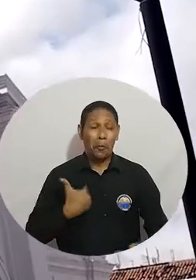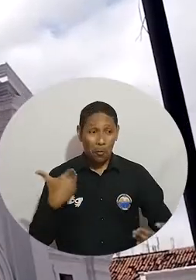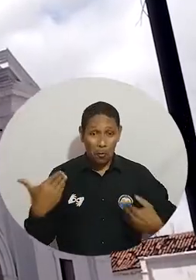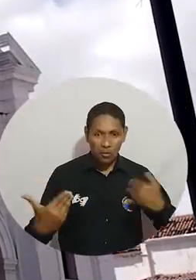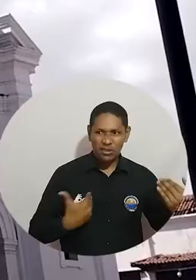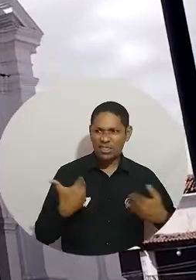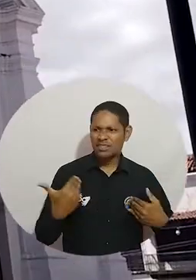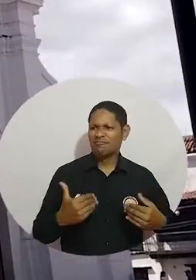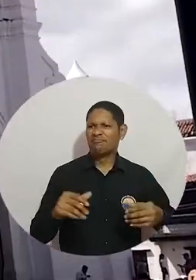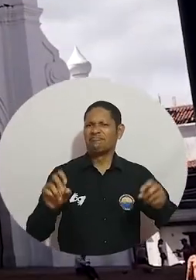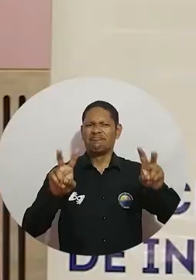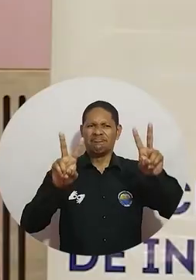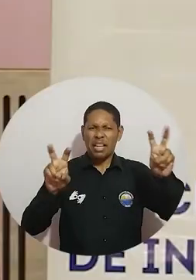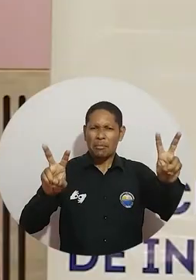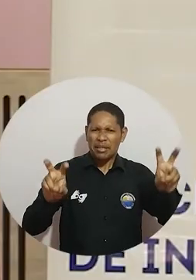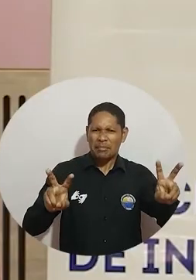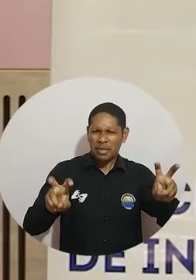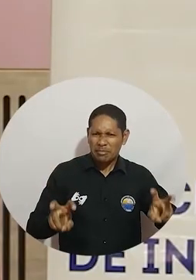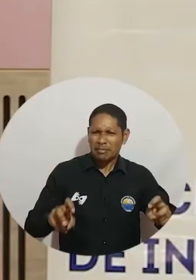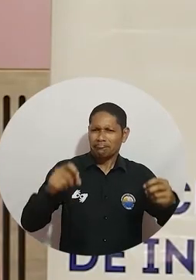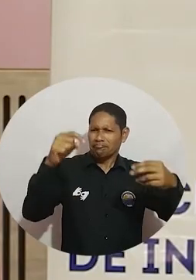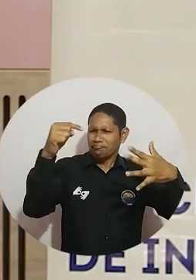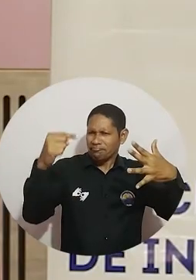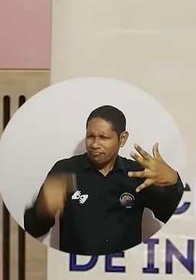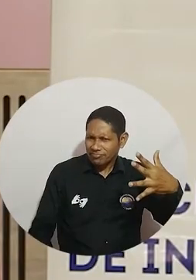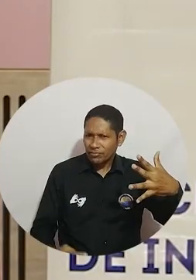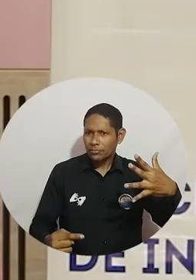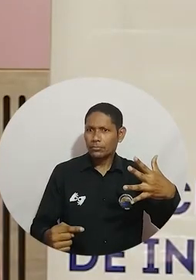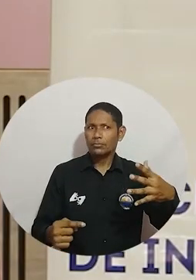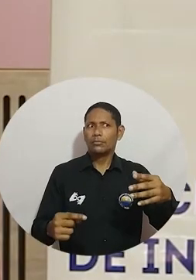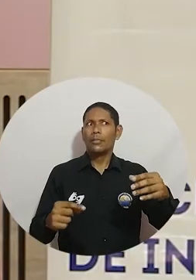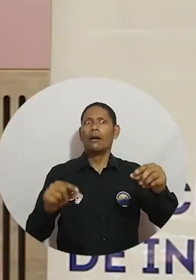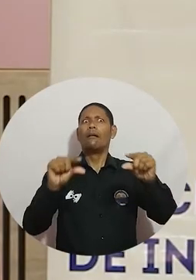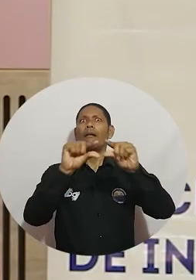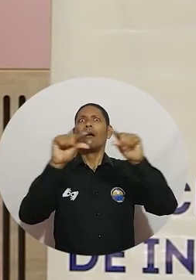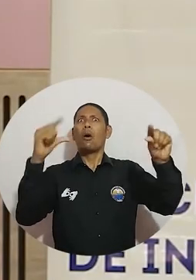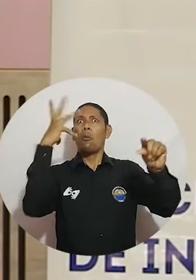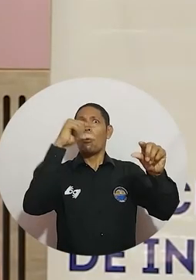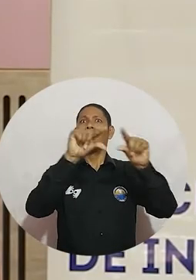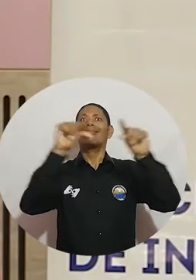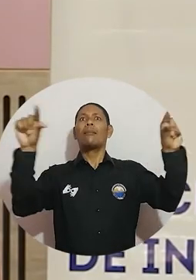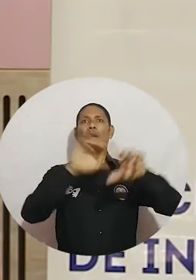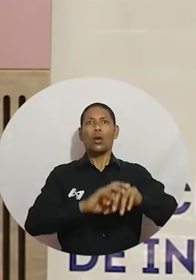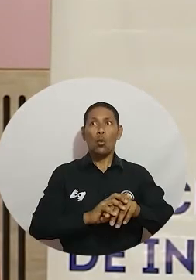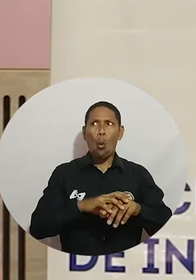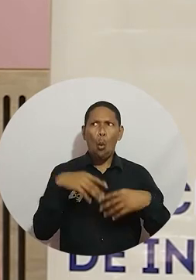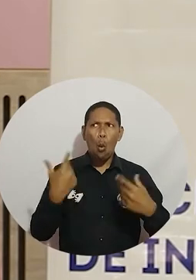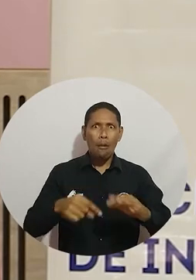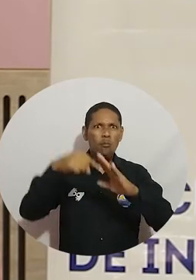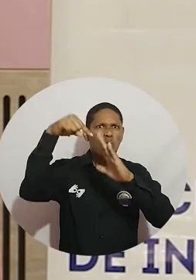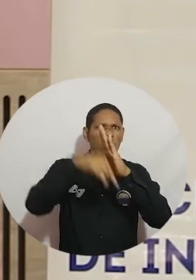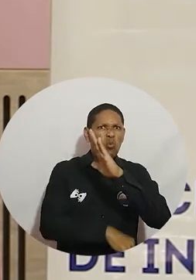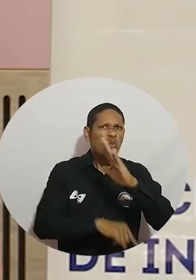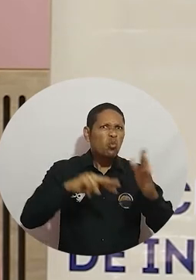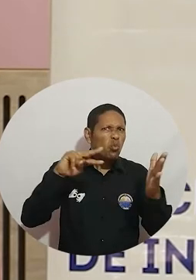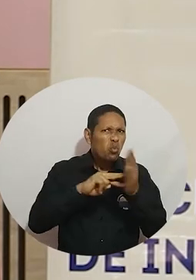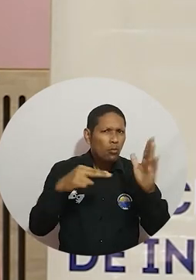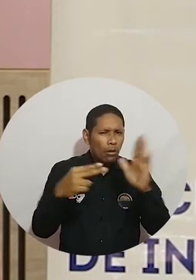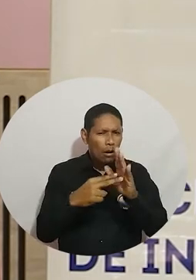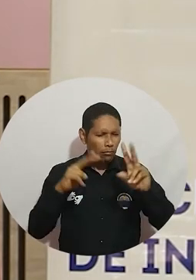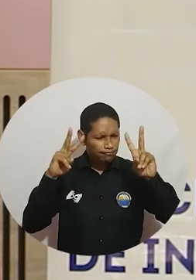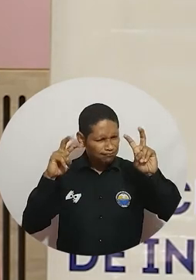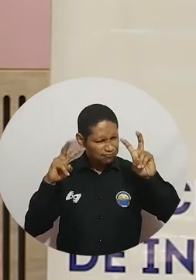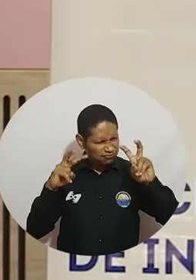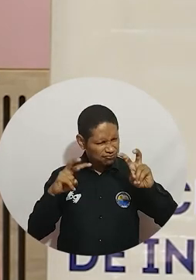Satisfactorio contar con un tema tan bonito, pero no solamente por el título que tiene, sino el significado, ¿no?